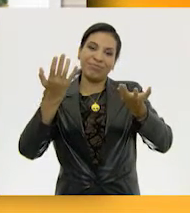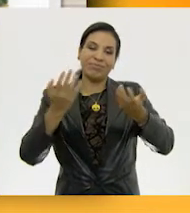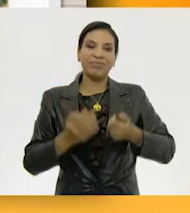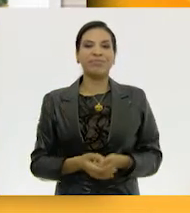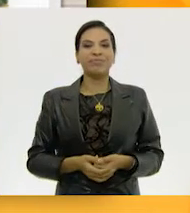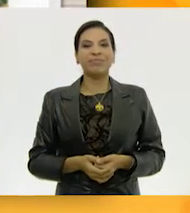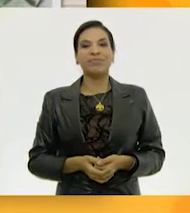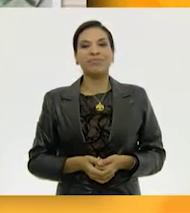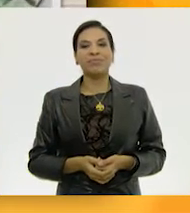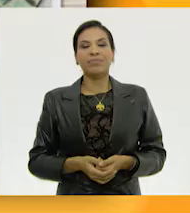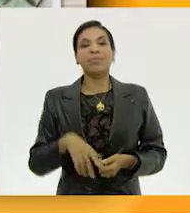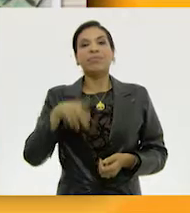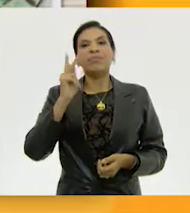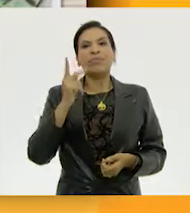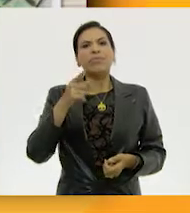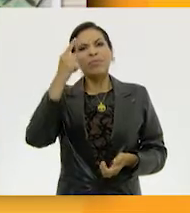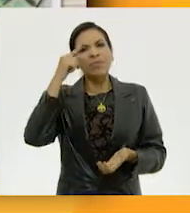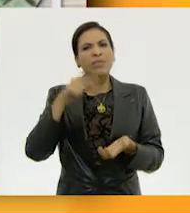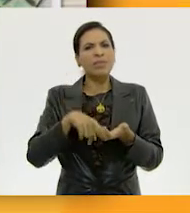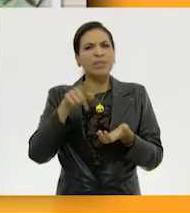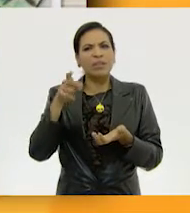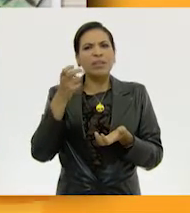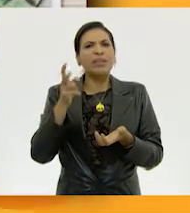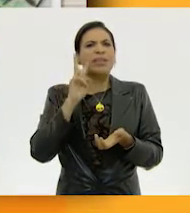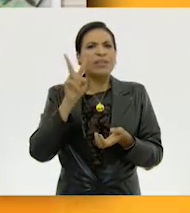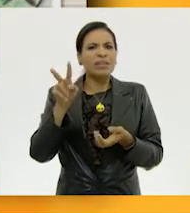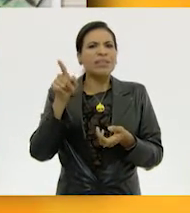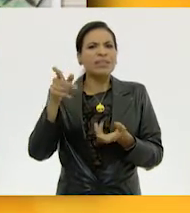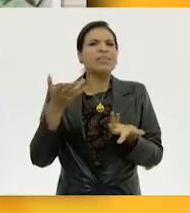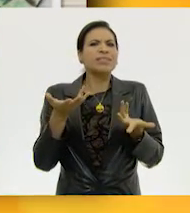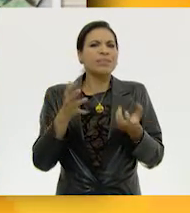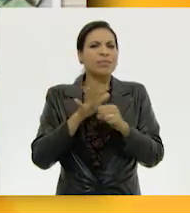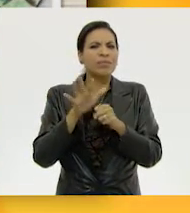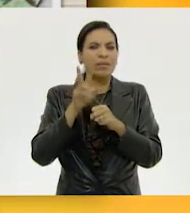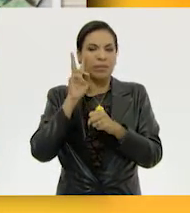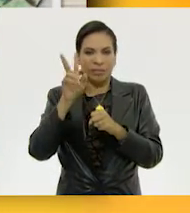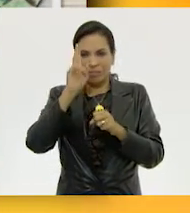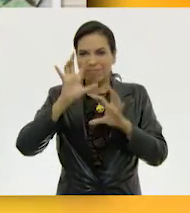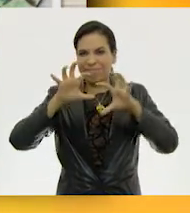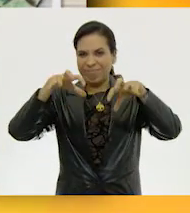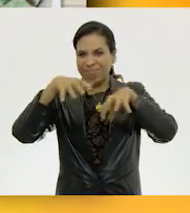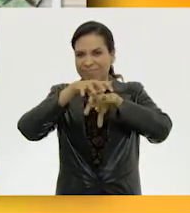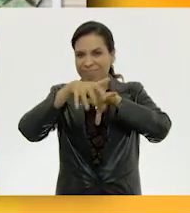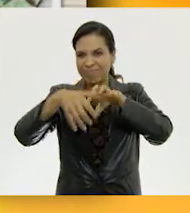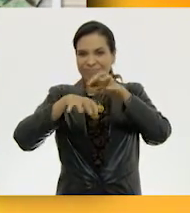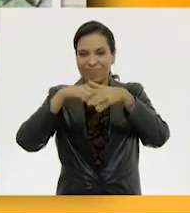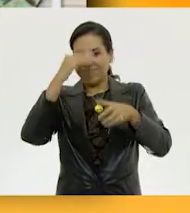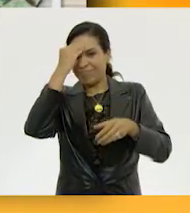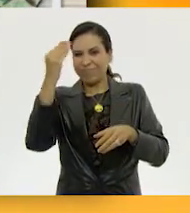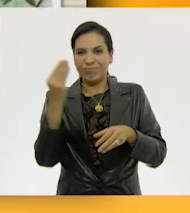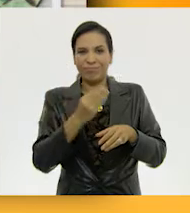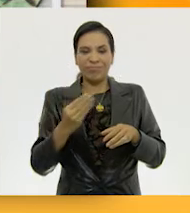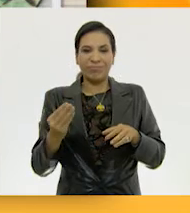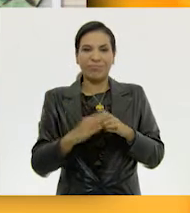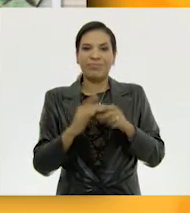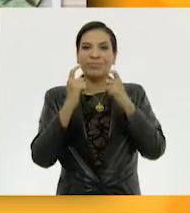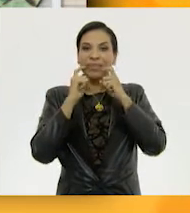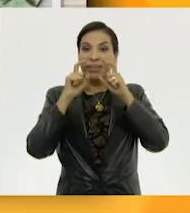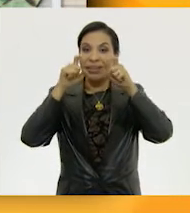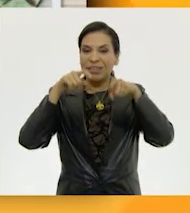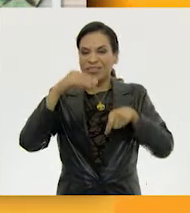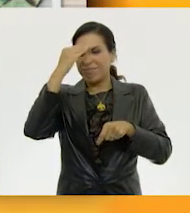quimera. ¿Pero qué criatura es esta? Con esas garras terribles, unos